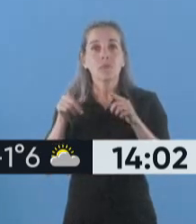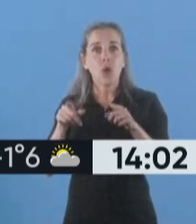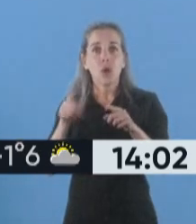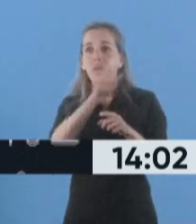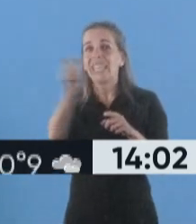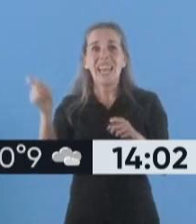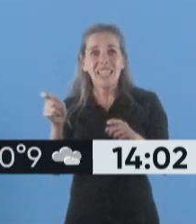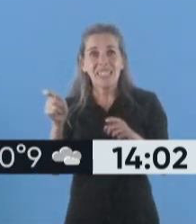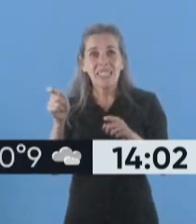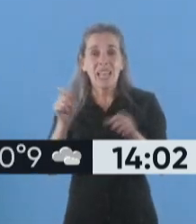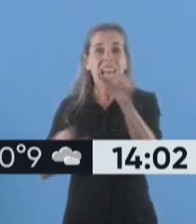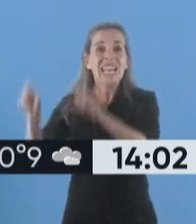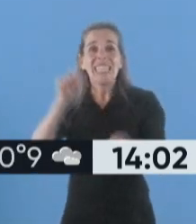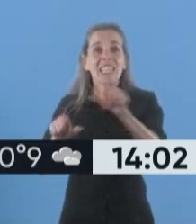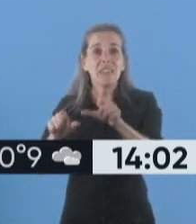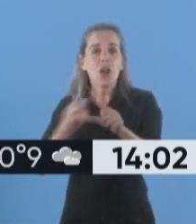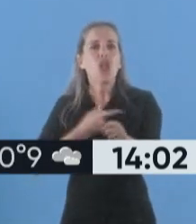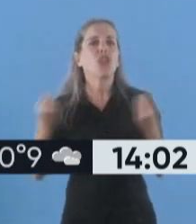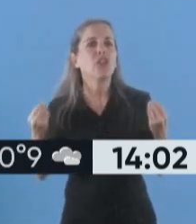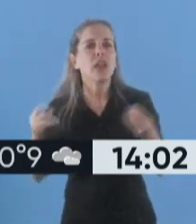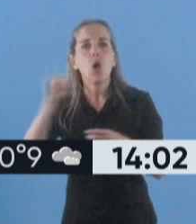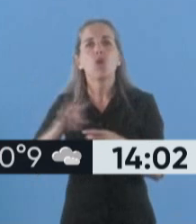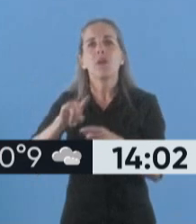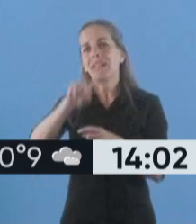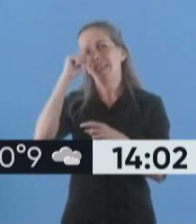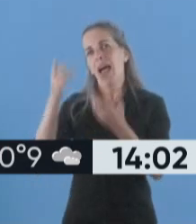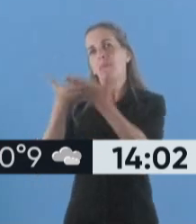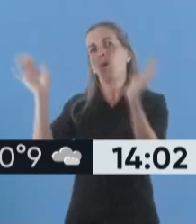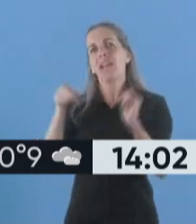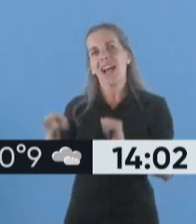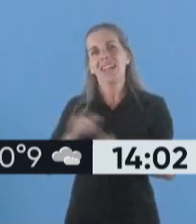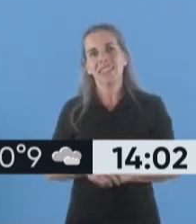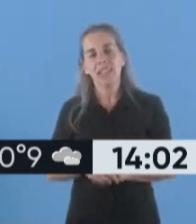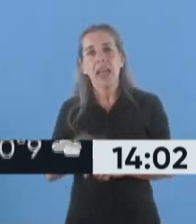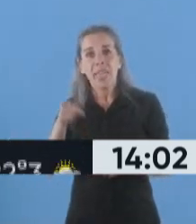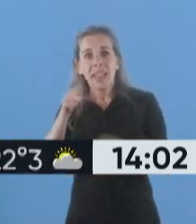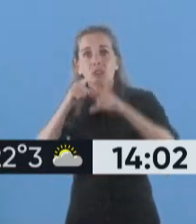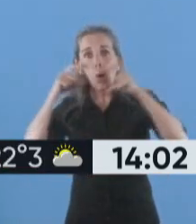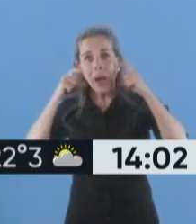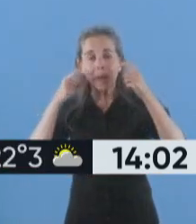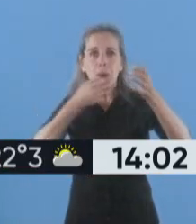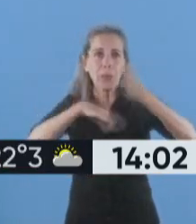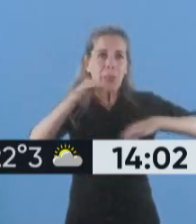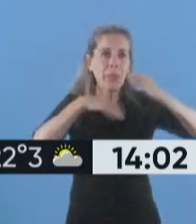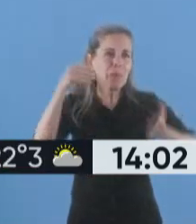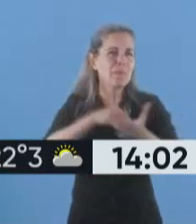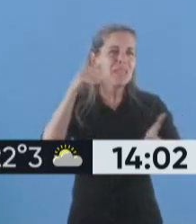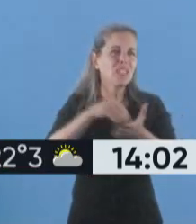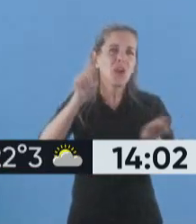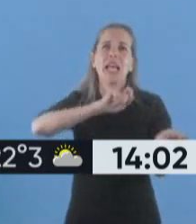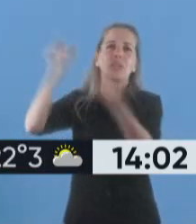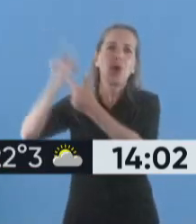hicieron? Nuestros científicos. ¿En dónde? En nuestras universidades públicas. Se vendieron millones, se exportaron millones de